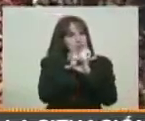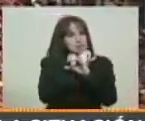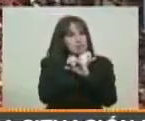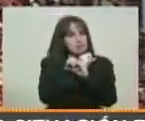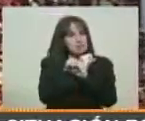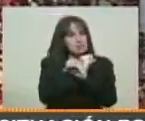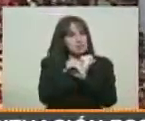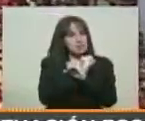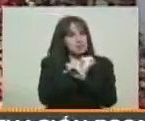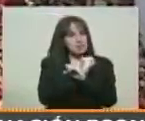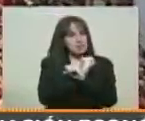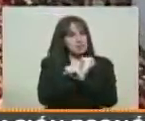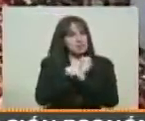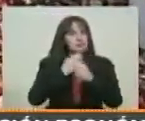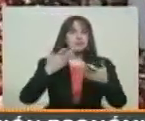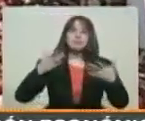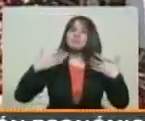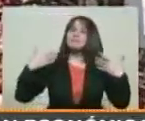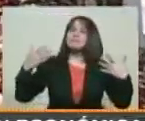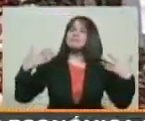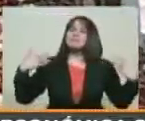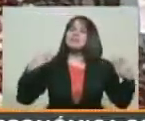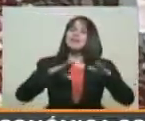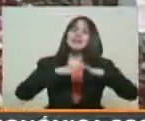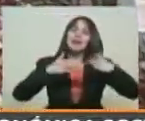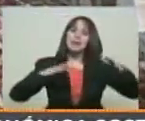Con la noche llega el frescor de la mar.